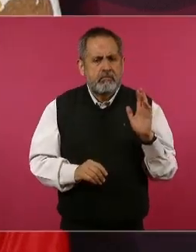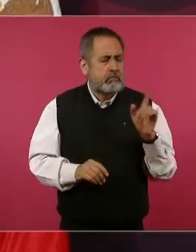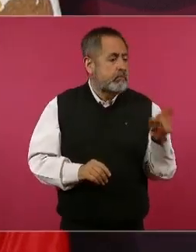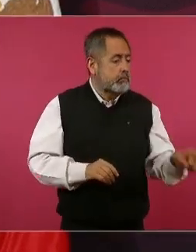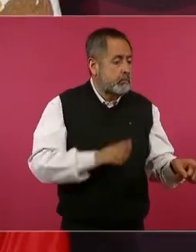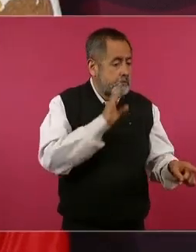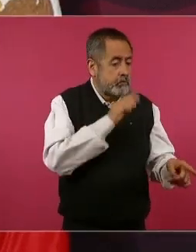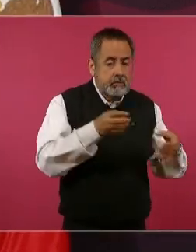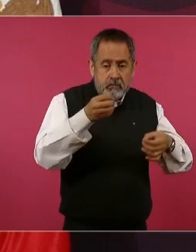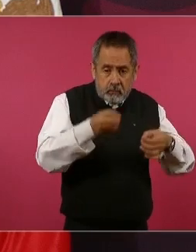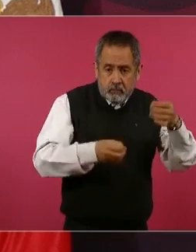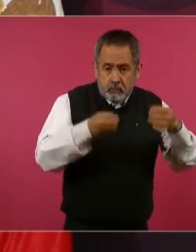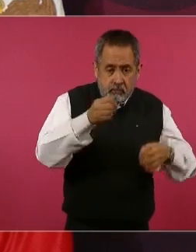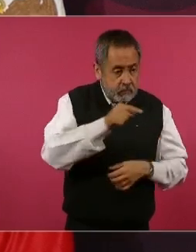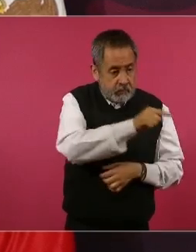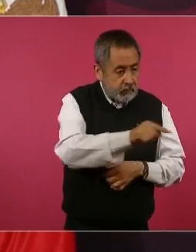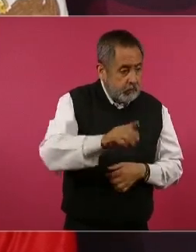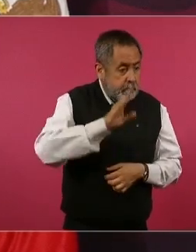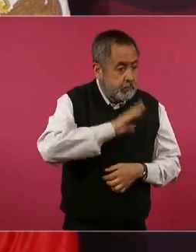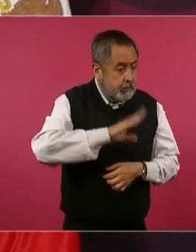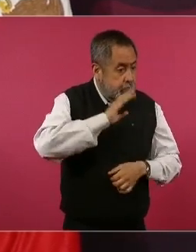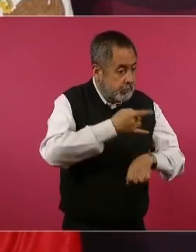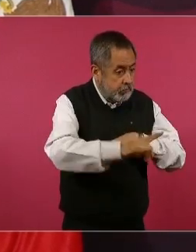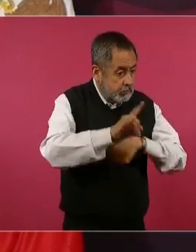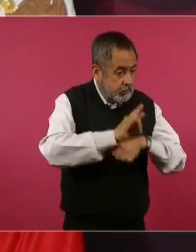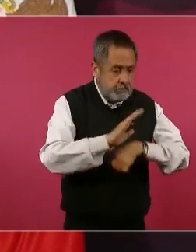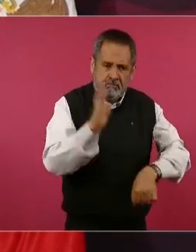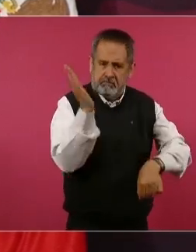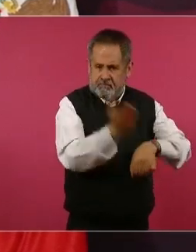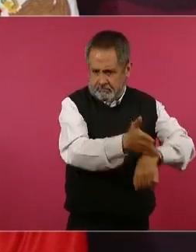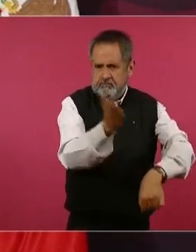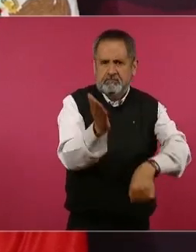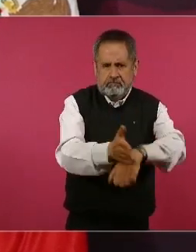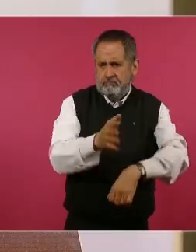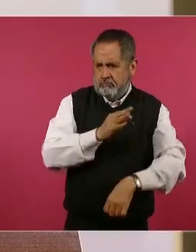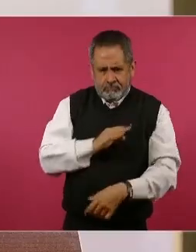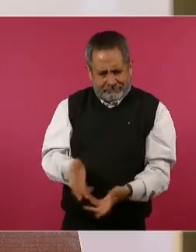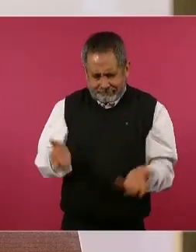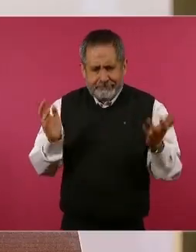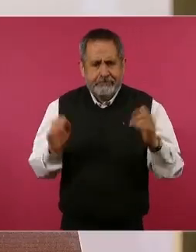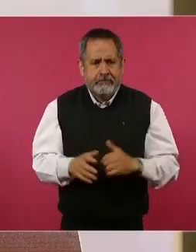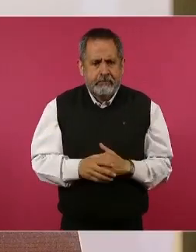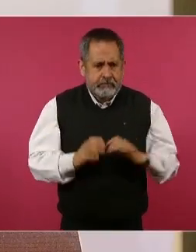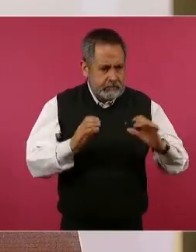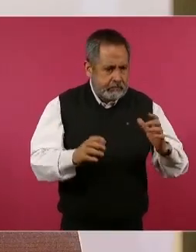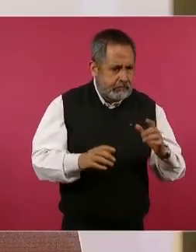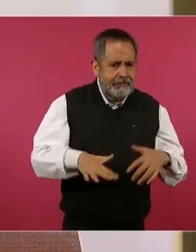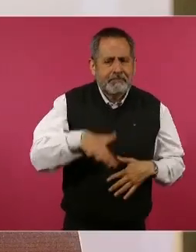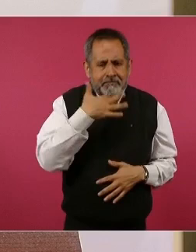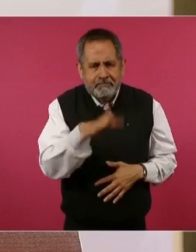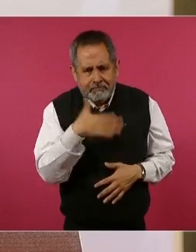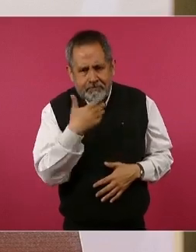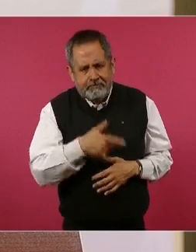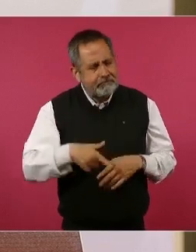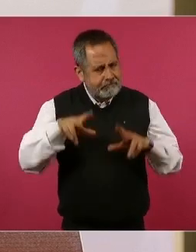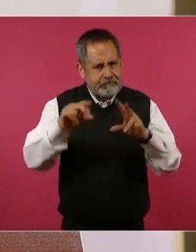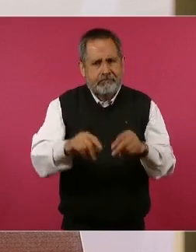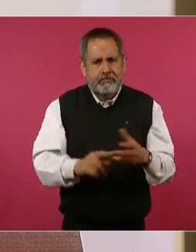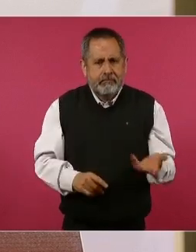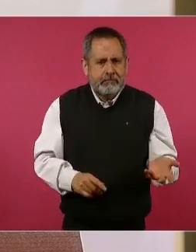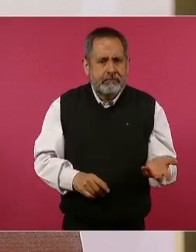el mal procedimiento de las autoridades judiciales, cuidar que no haya corrupción